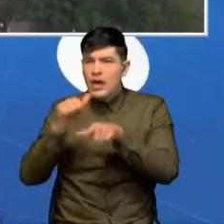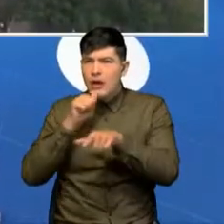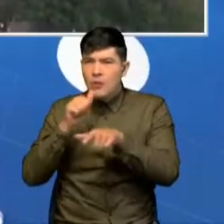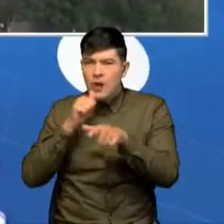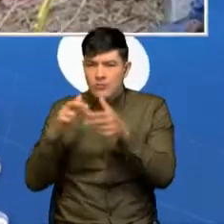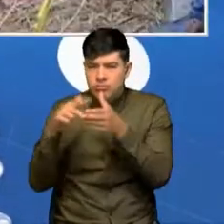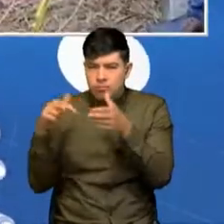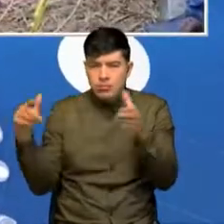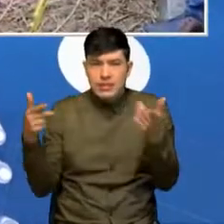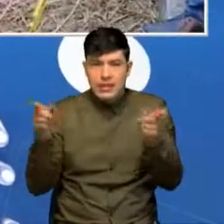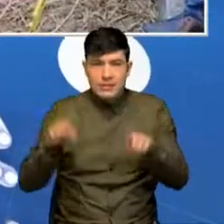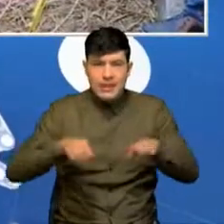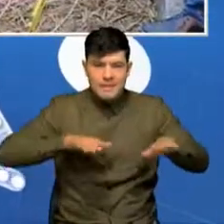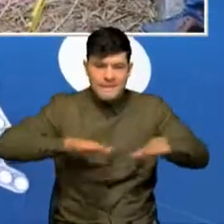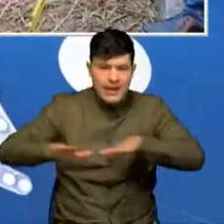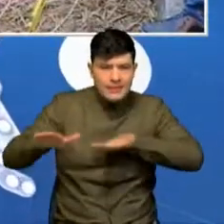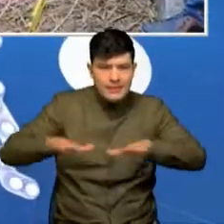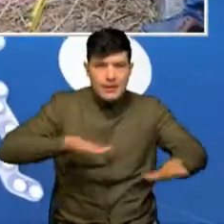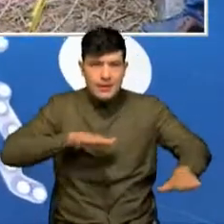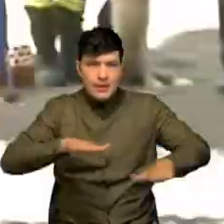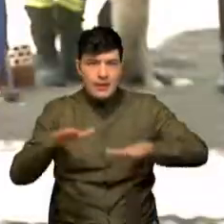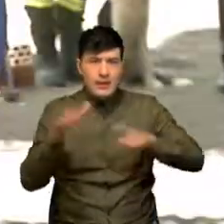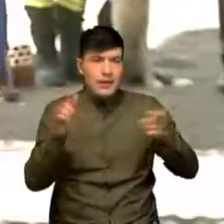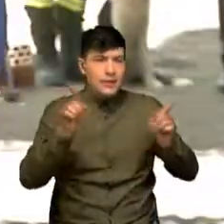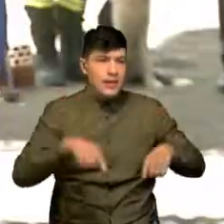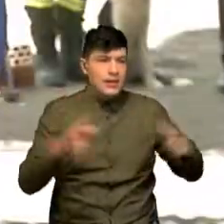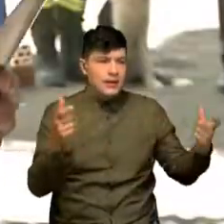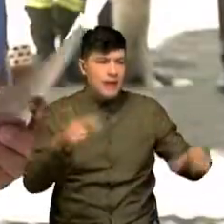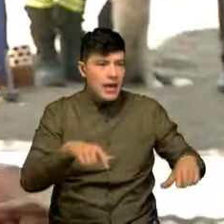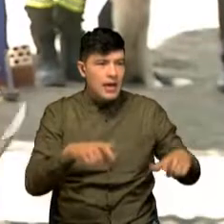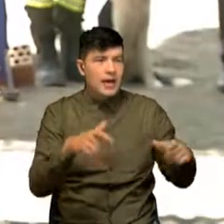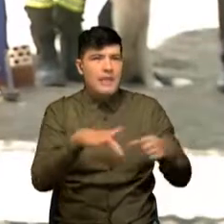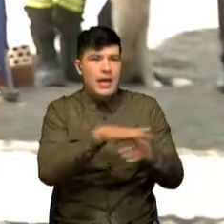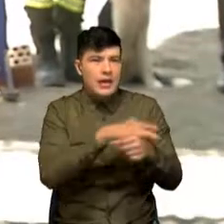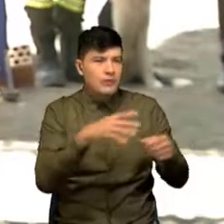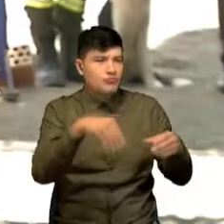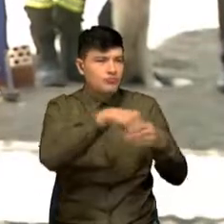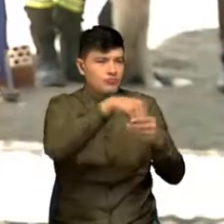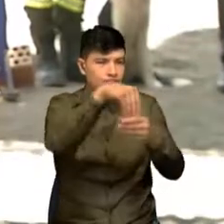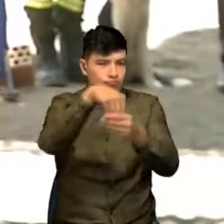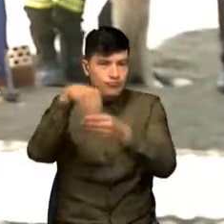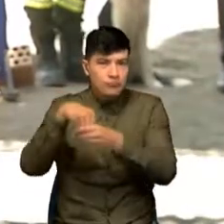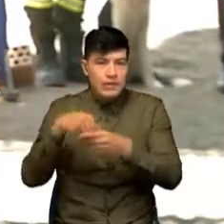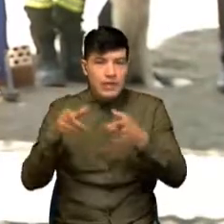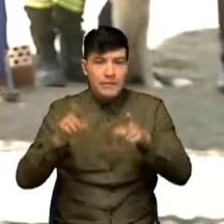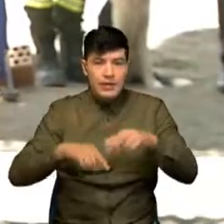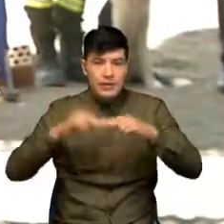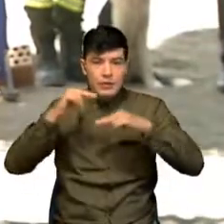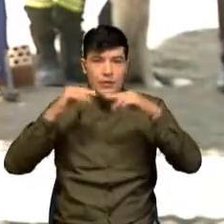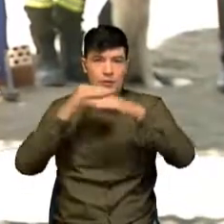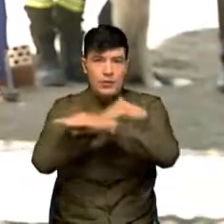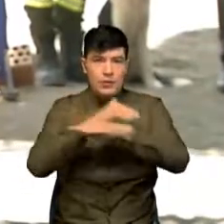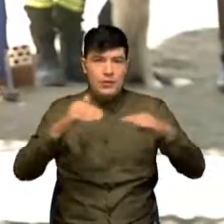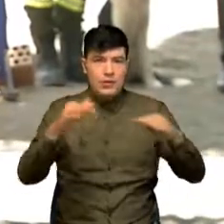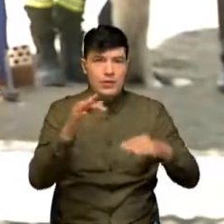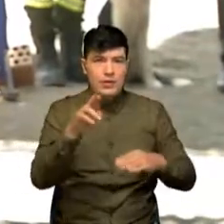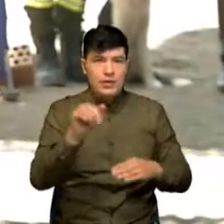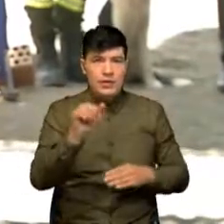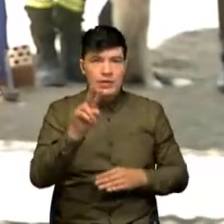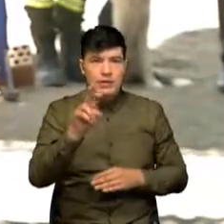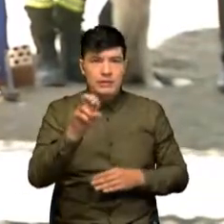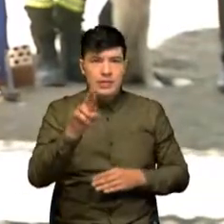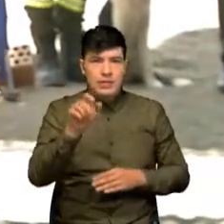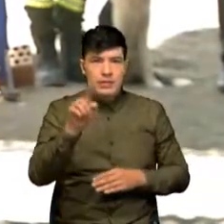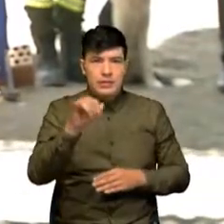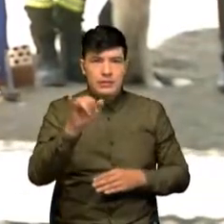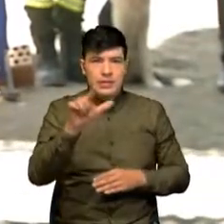patinódromo, infraestructura también en los barrios, en canchas, escenarios deportivos, infraestructura también vial, como es la transversal de Villaconcha, una vía que comunica